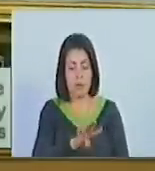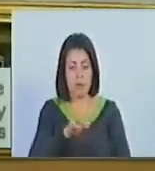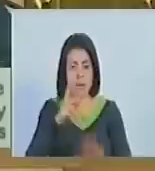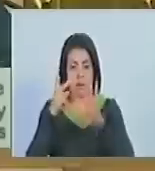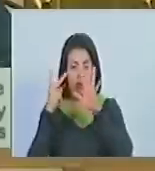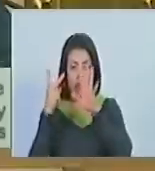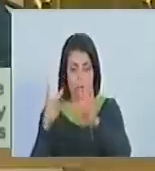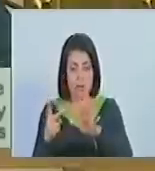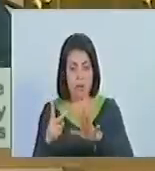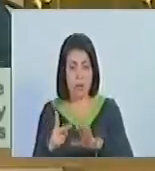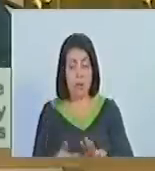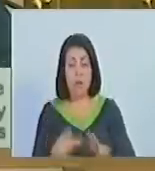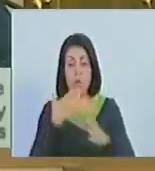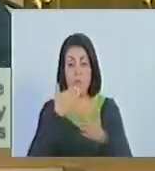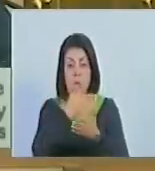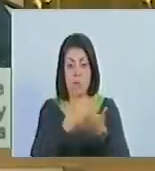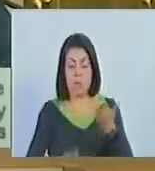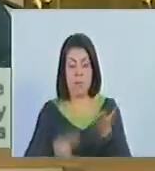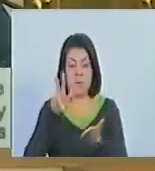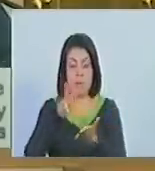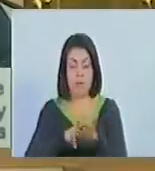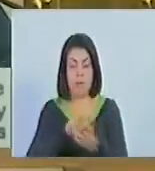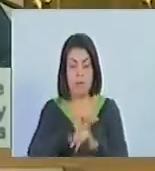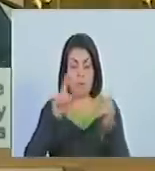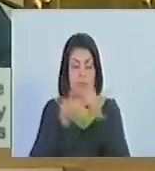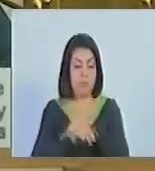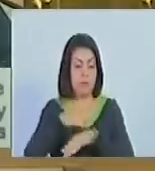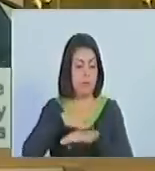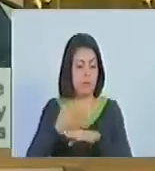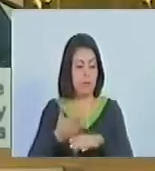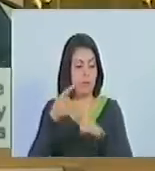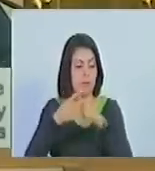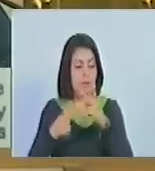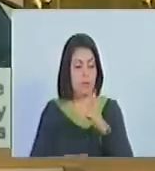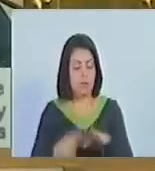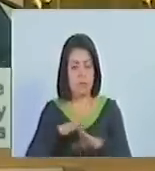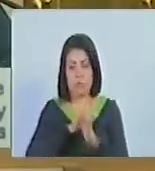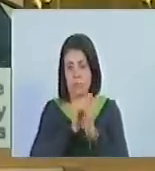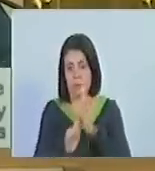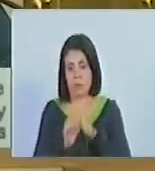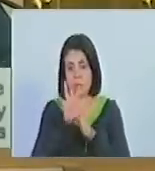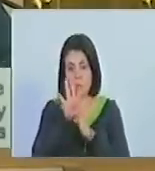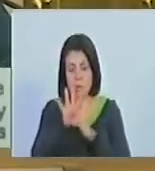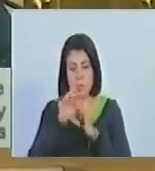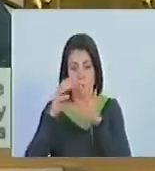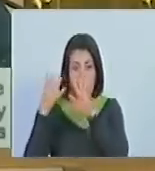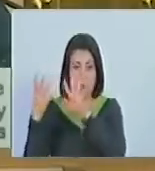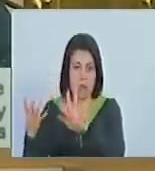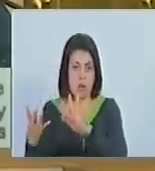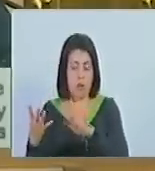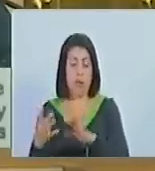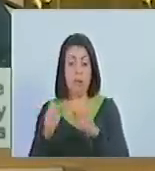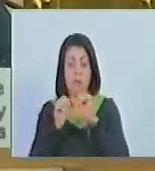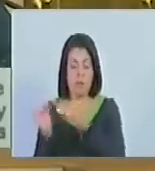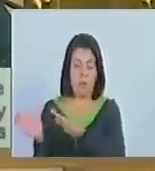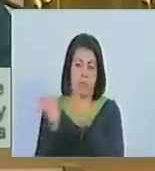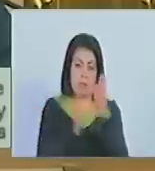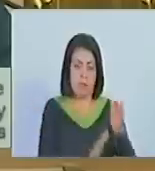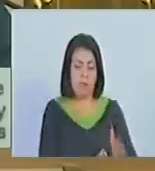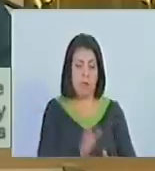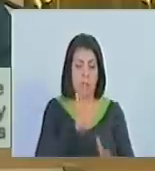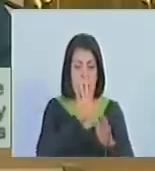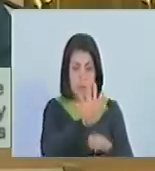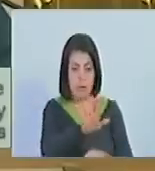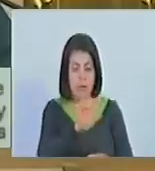séptimo. Se propone aprobar con modificación el contenido del artículo 59, que pasa a ser el